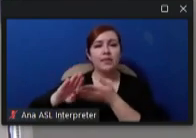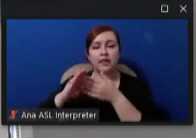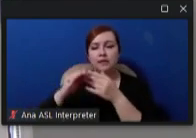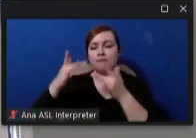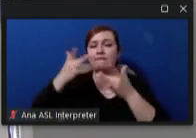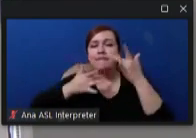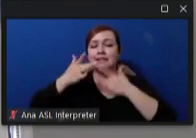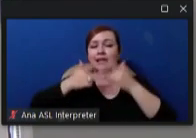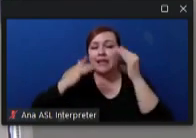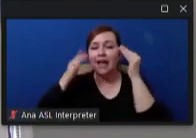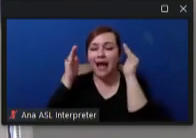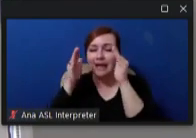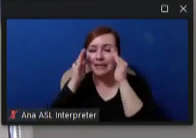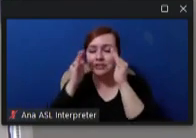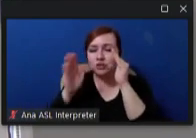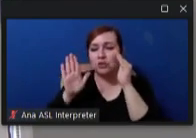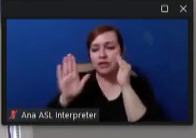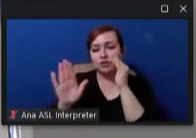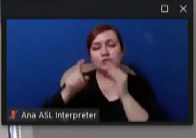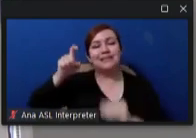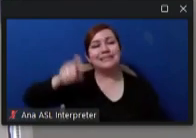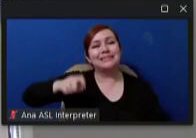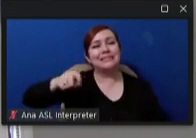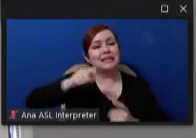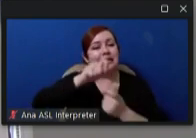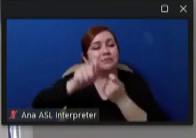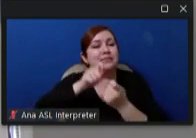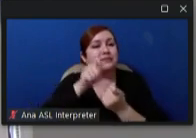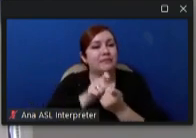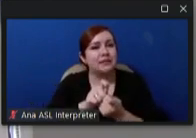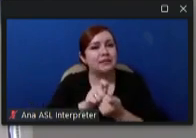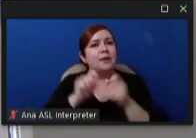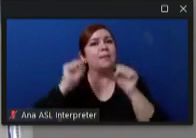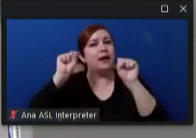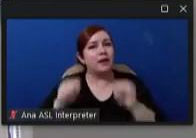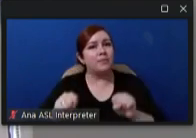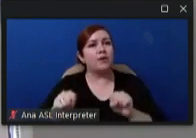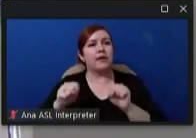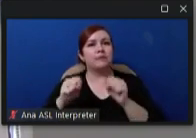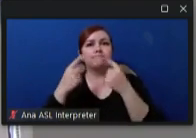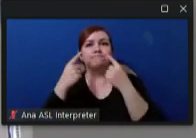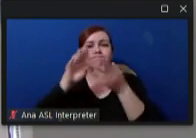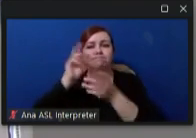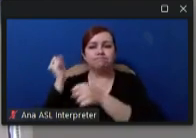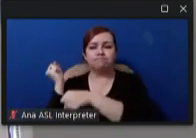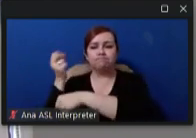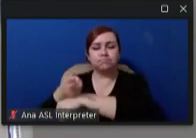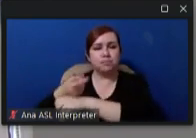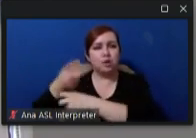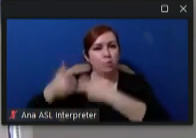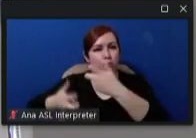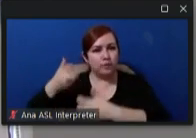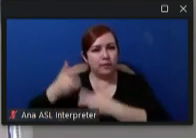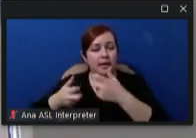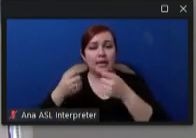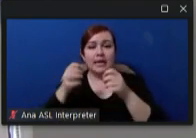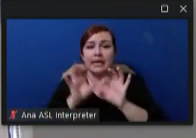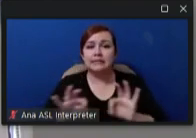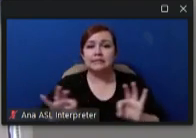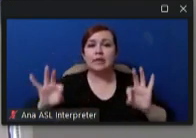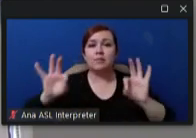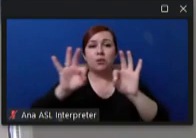sus necesidades específicas. Para abordar esta problemática es imprescindible fortalecer la